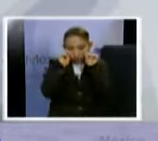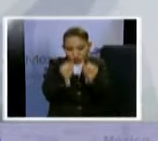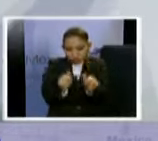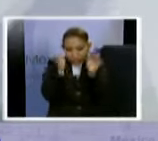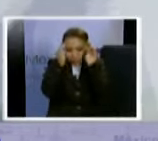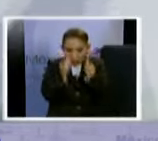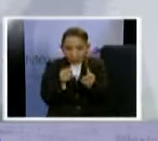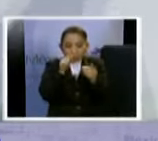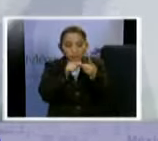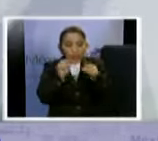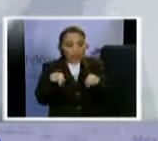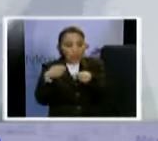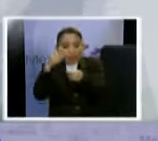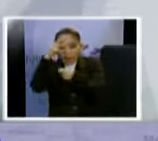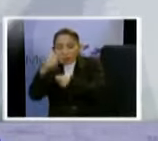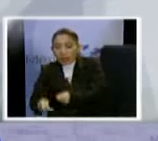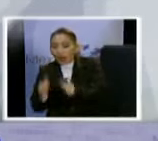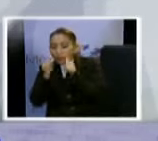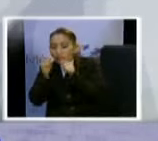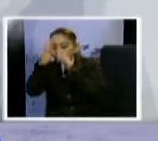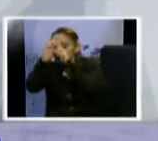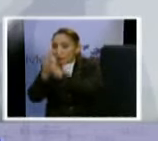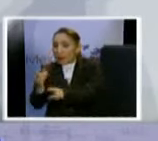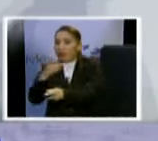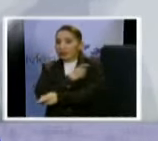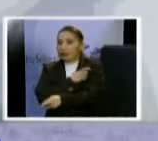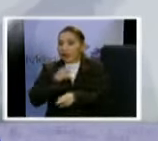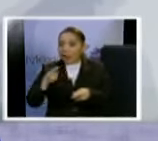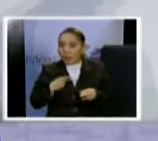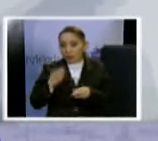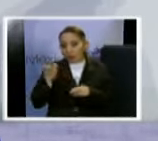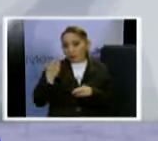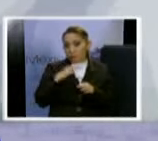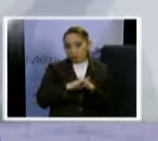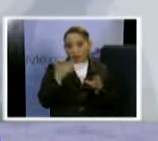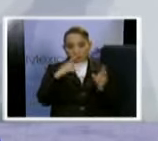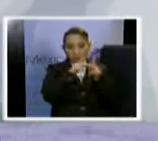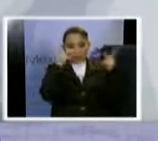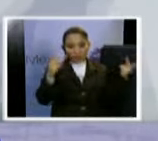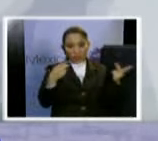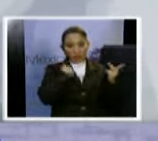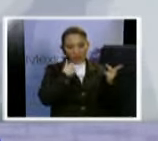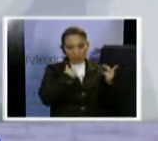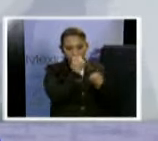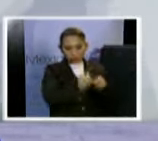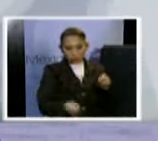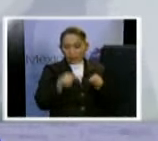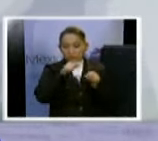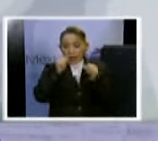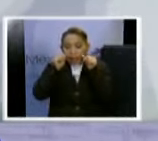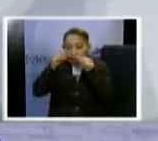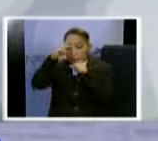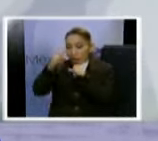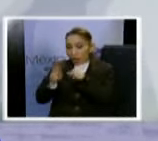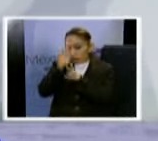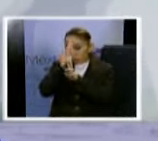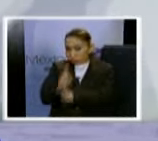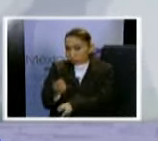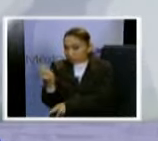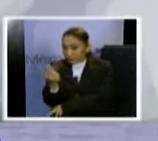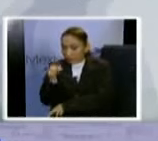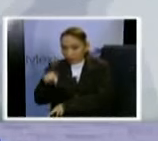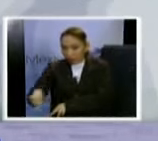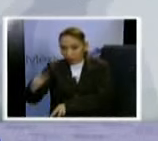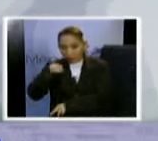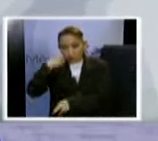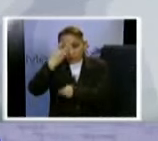recomendaciones, dar a México la atención y el respeto que merece. Esto salió en el principal periódico de Canadá. Dar a México la atención y el respeto que merece.